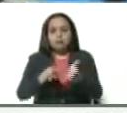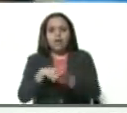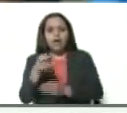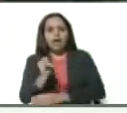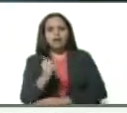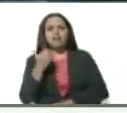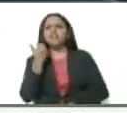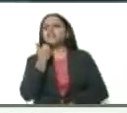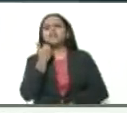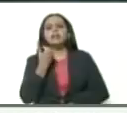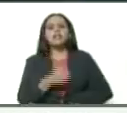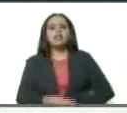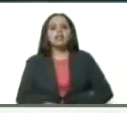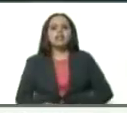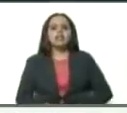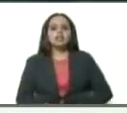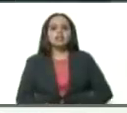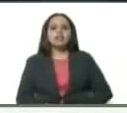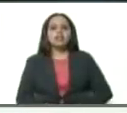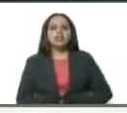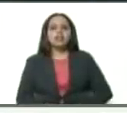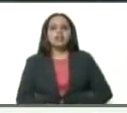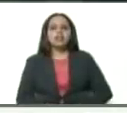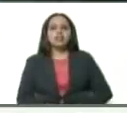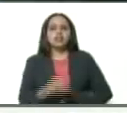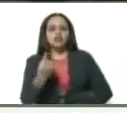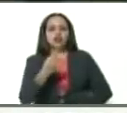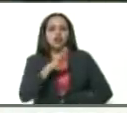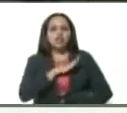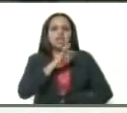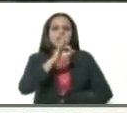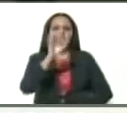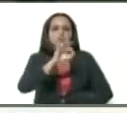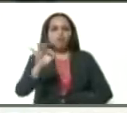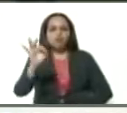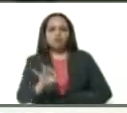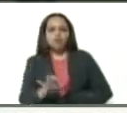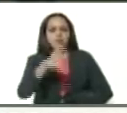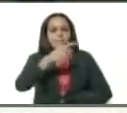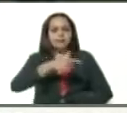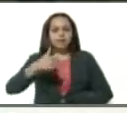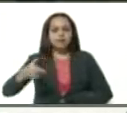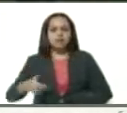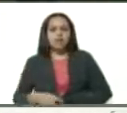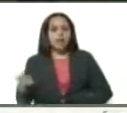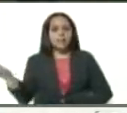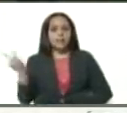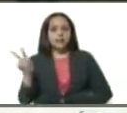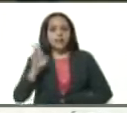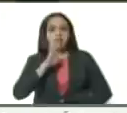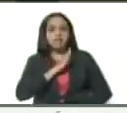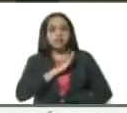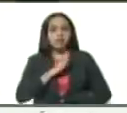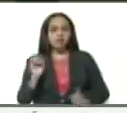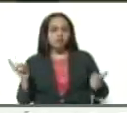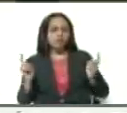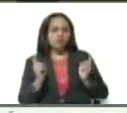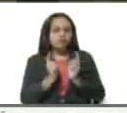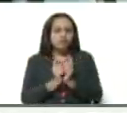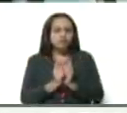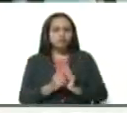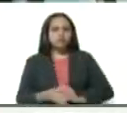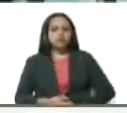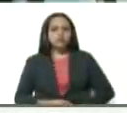una enfermedad que solamente la padece el 3% de la población, y en Venezuela tenemos un registro hasta el